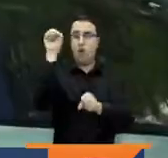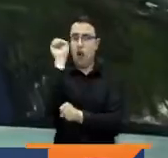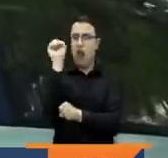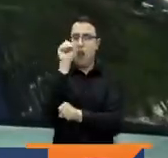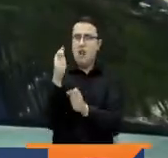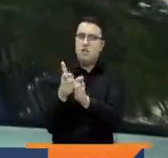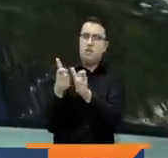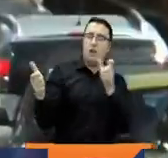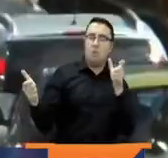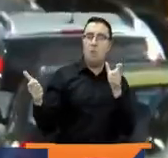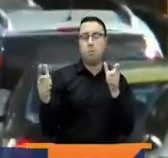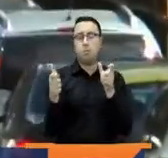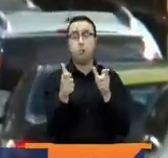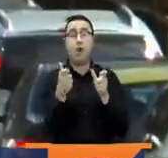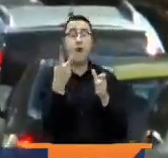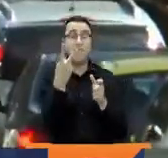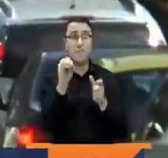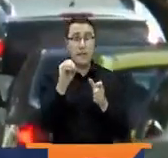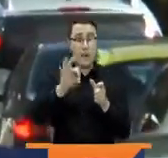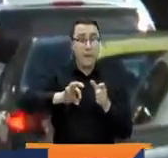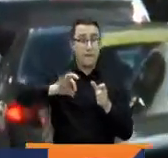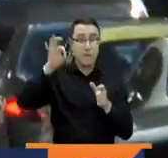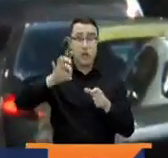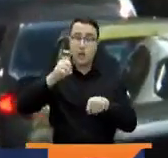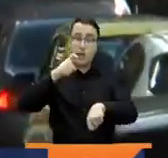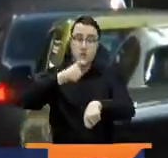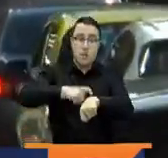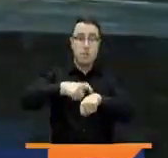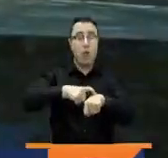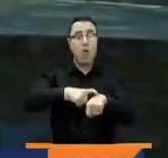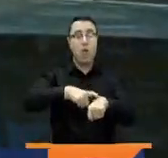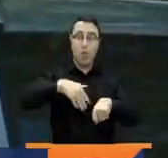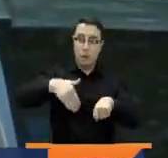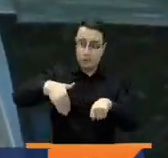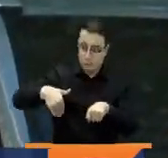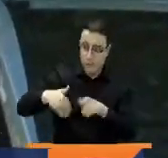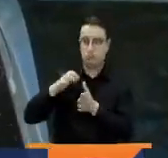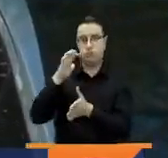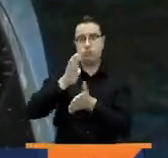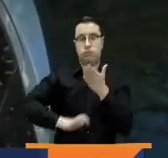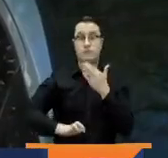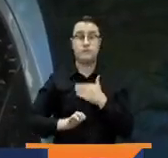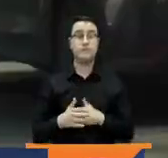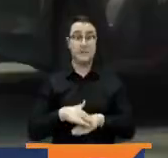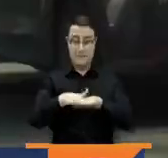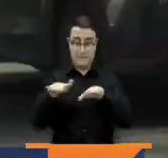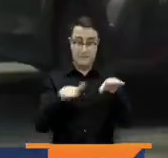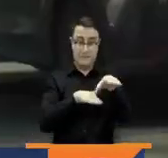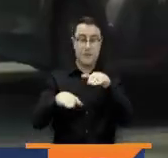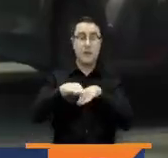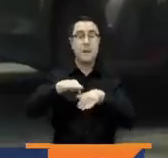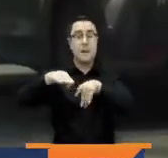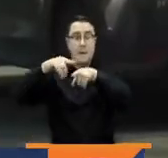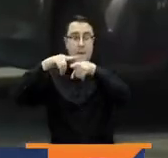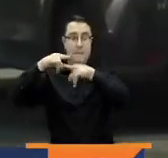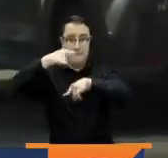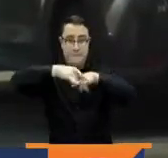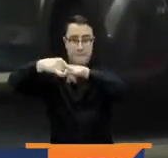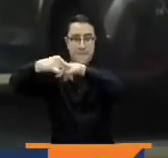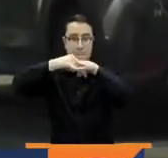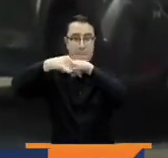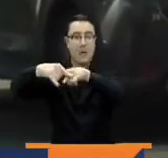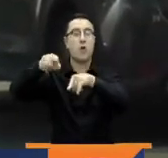redujo en un 20% los tiempos de viaje. Durante el horario de pico y placa, el metro de Medellín registró 14.065 usuarios